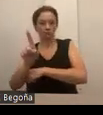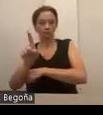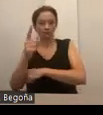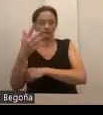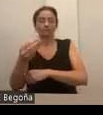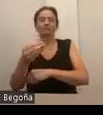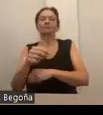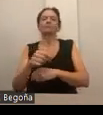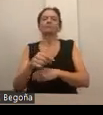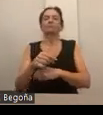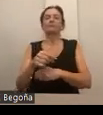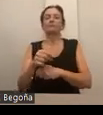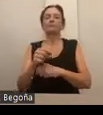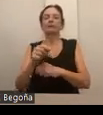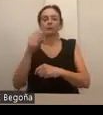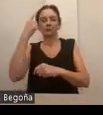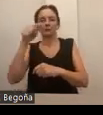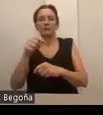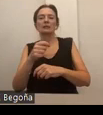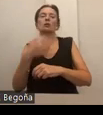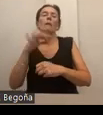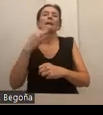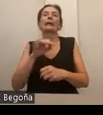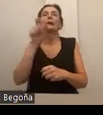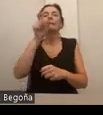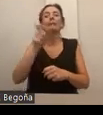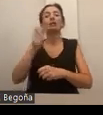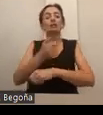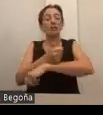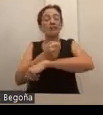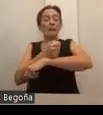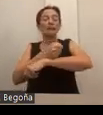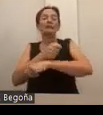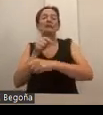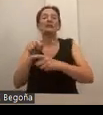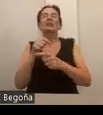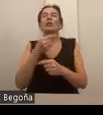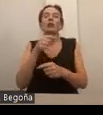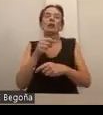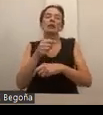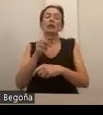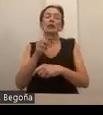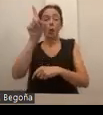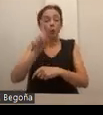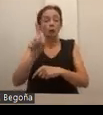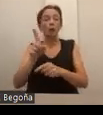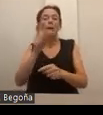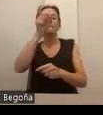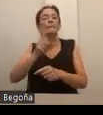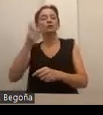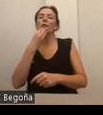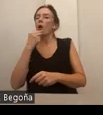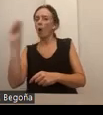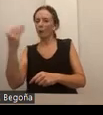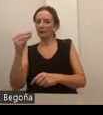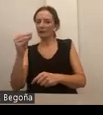tipo 1, como sabéis, son pacientes fundamentalmente jóvenes que ya empiezan con insulina. Necesitan insulina porque no es que la insulina